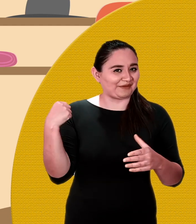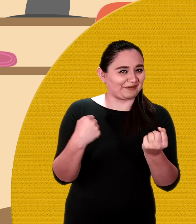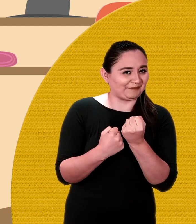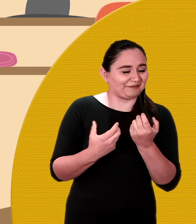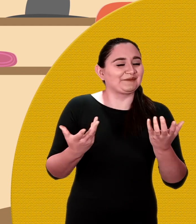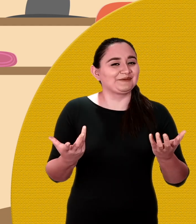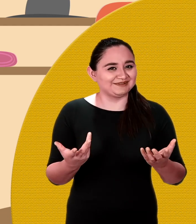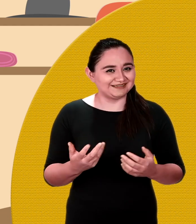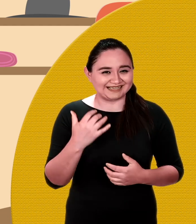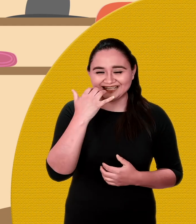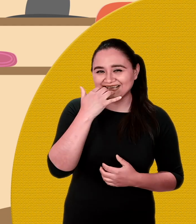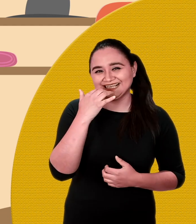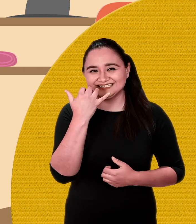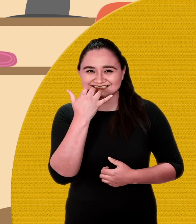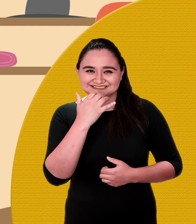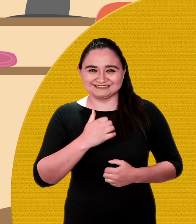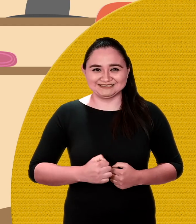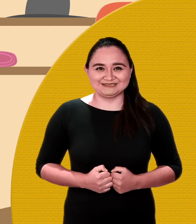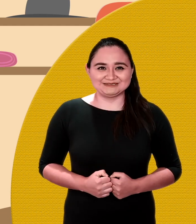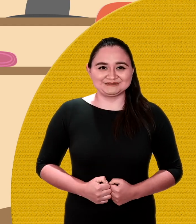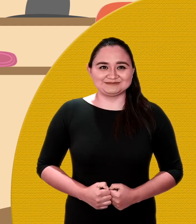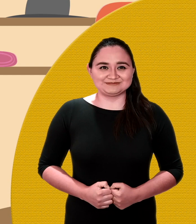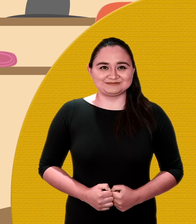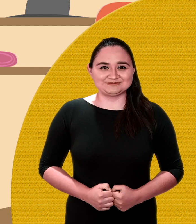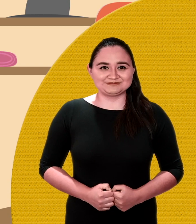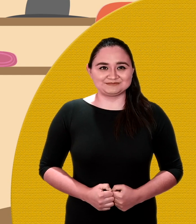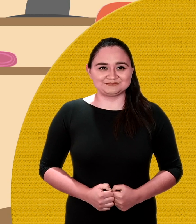colada a mí también. ¡Yes!